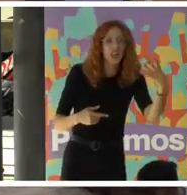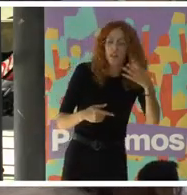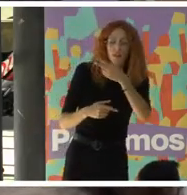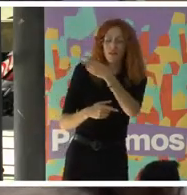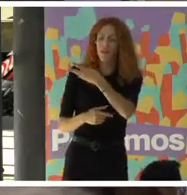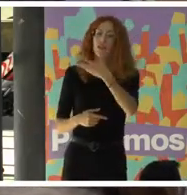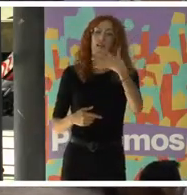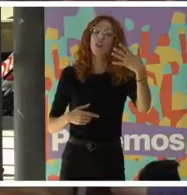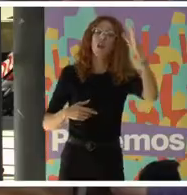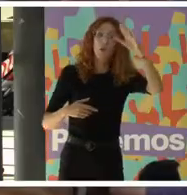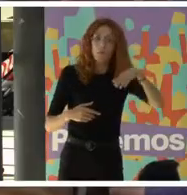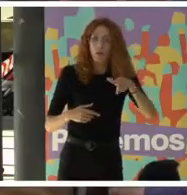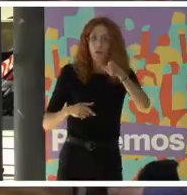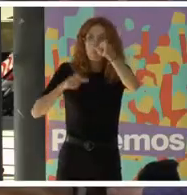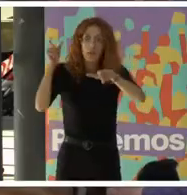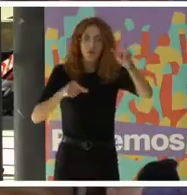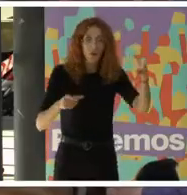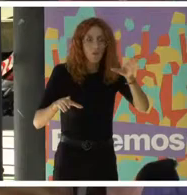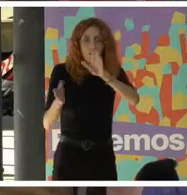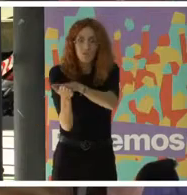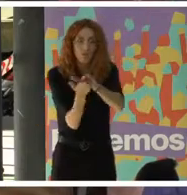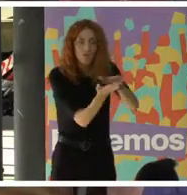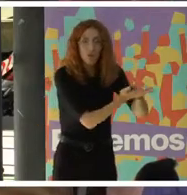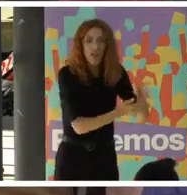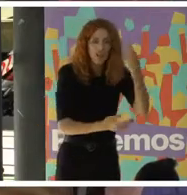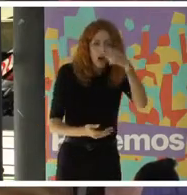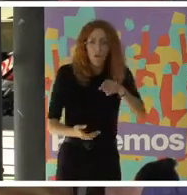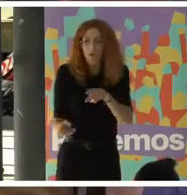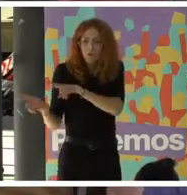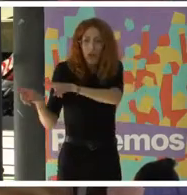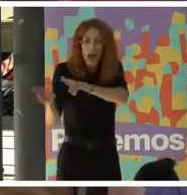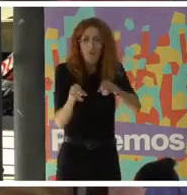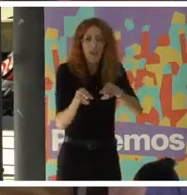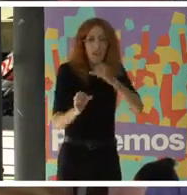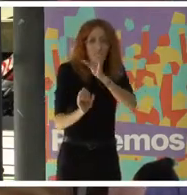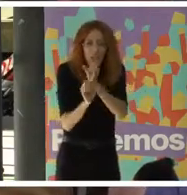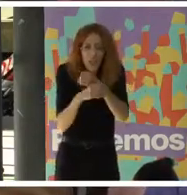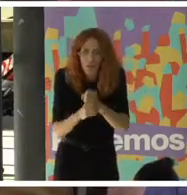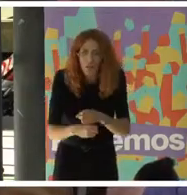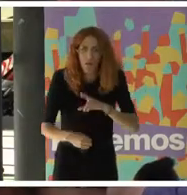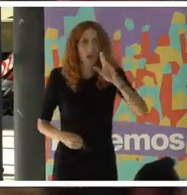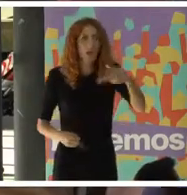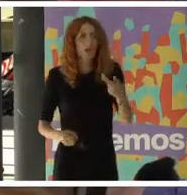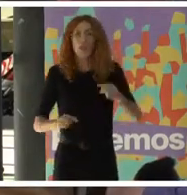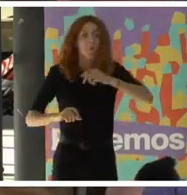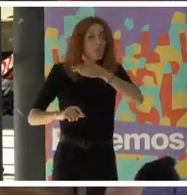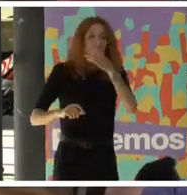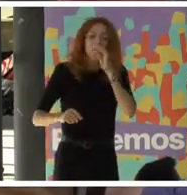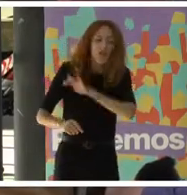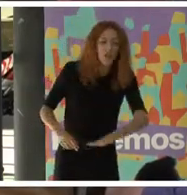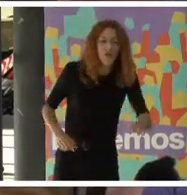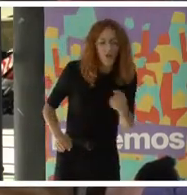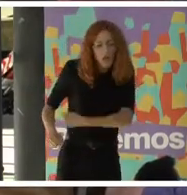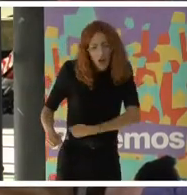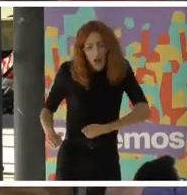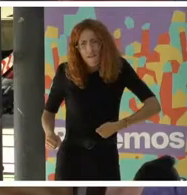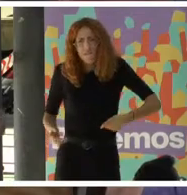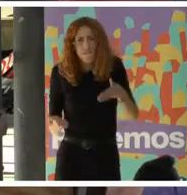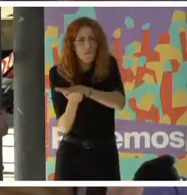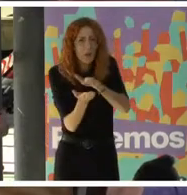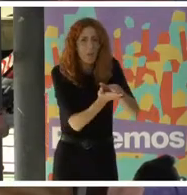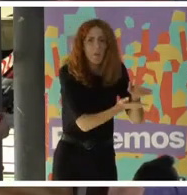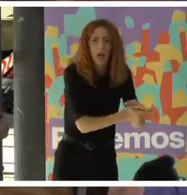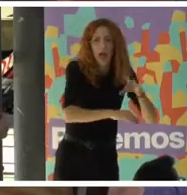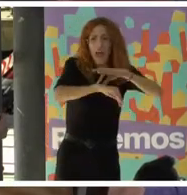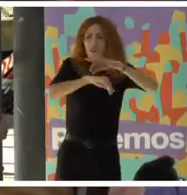muertos? Después de que sabemos que se están utilizando armas químicas. Después de que están matando de hambre a los niños y las niñas, que están muriendo